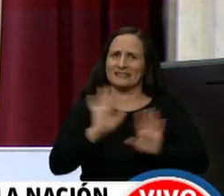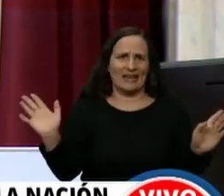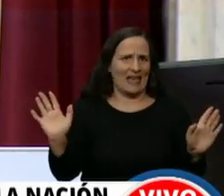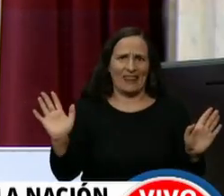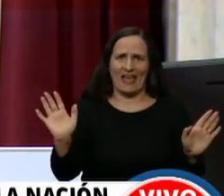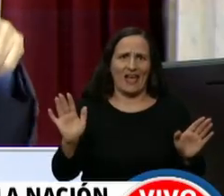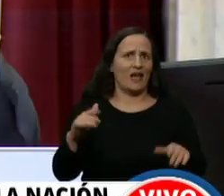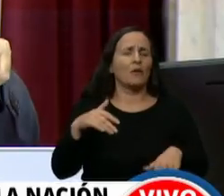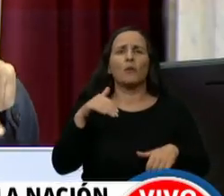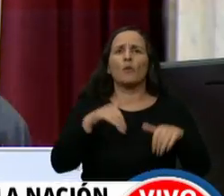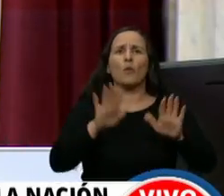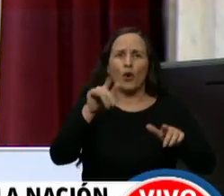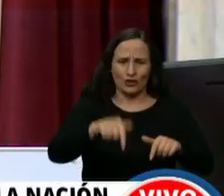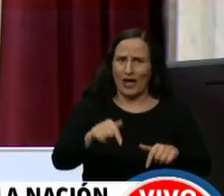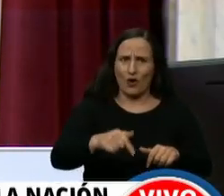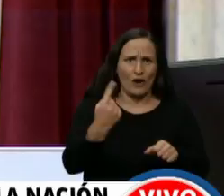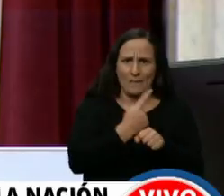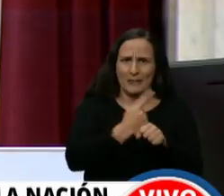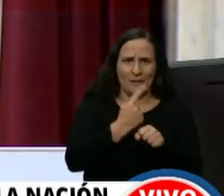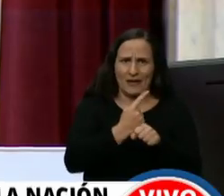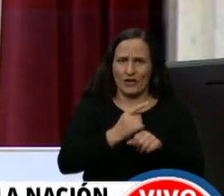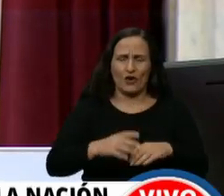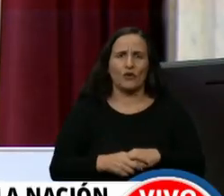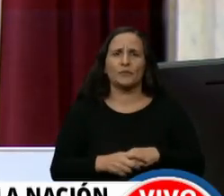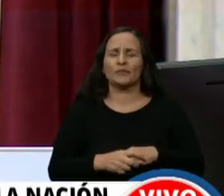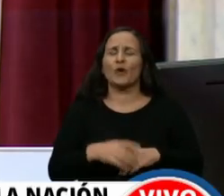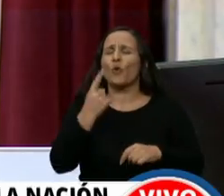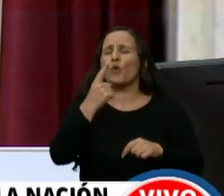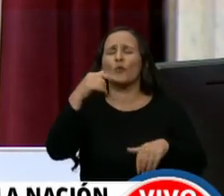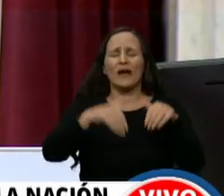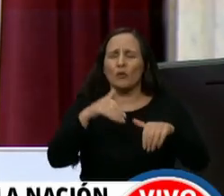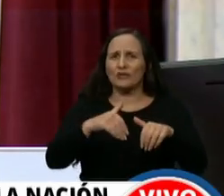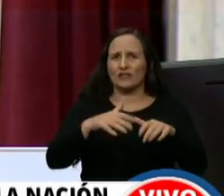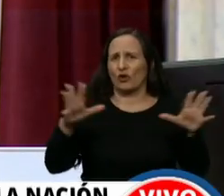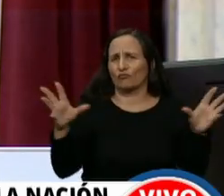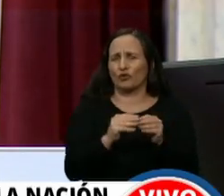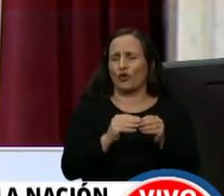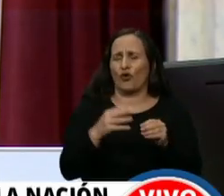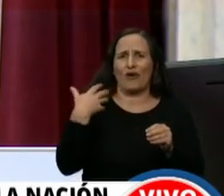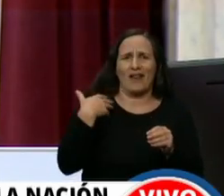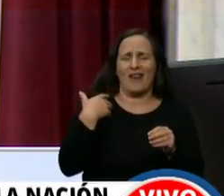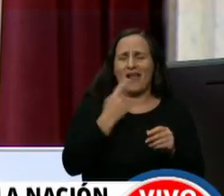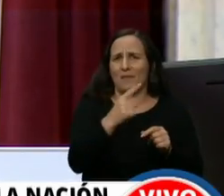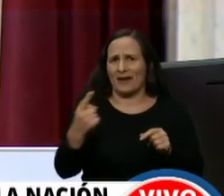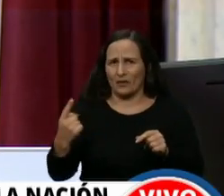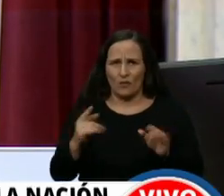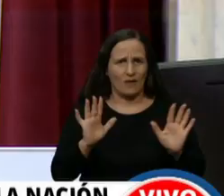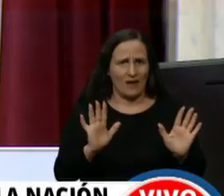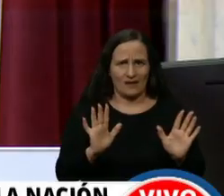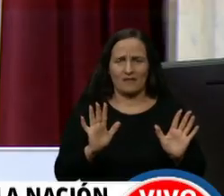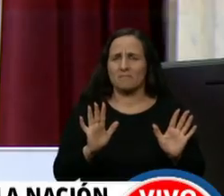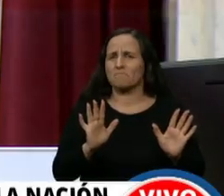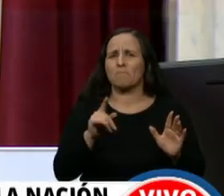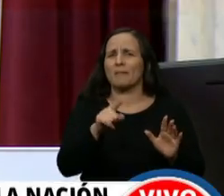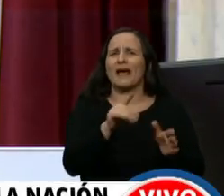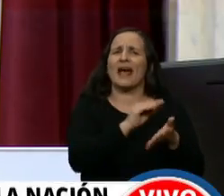nominalmente ahora en primer término en una sola votación en general y en particular así que digamos para